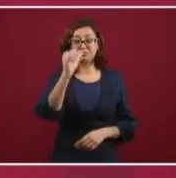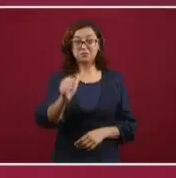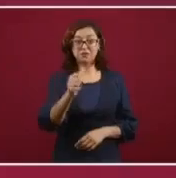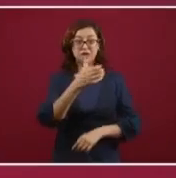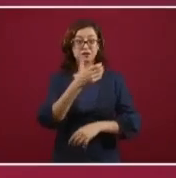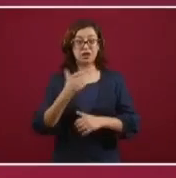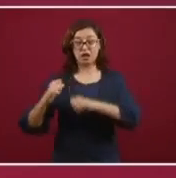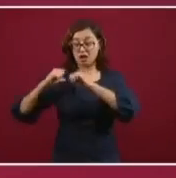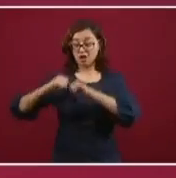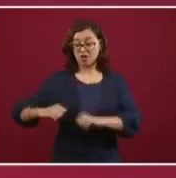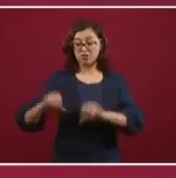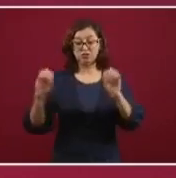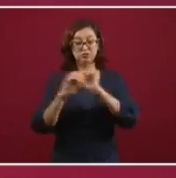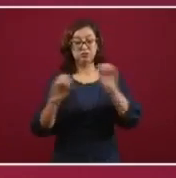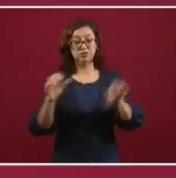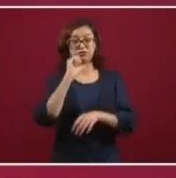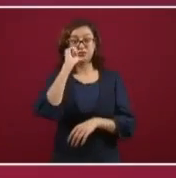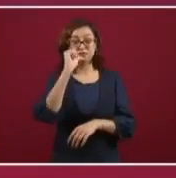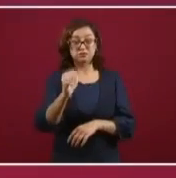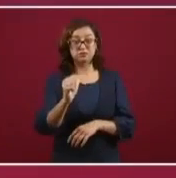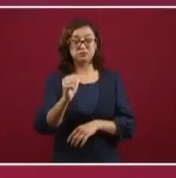poder